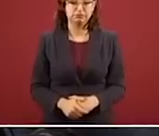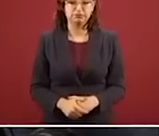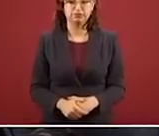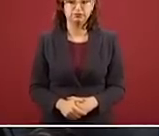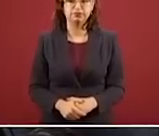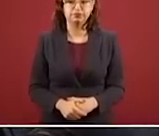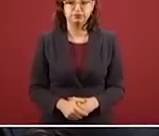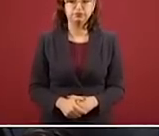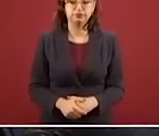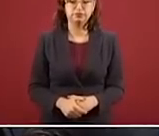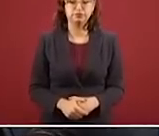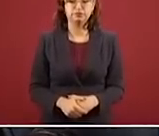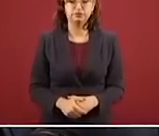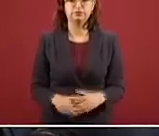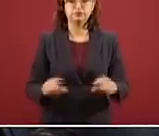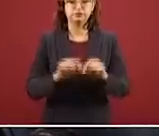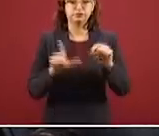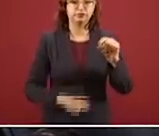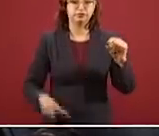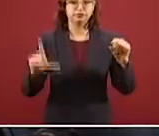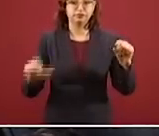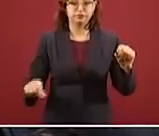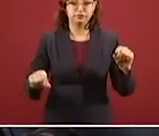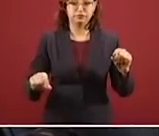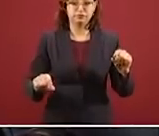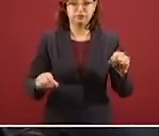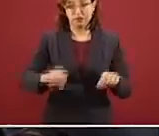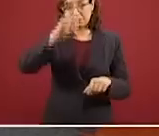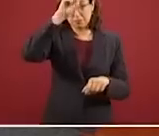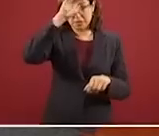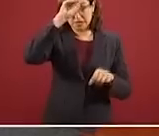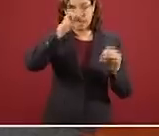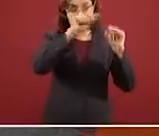el 10% del territorio